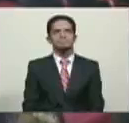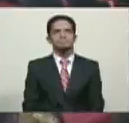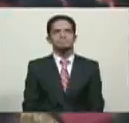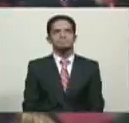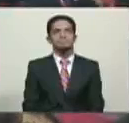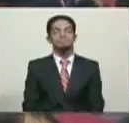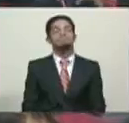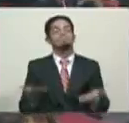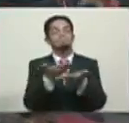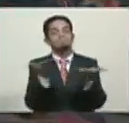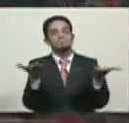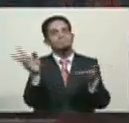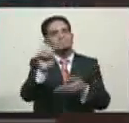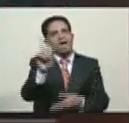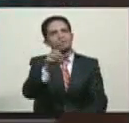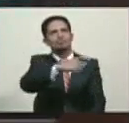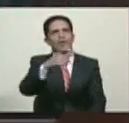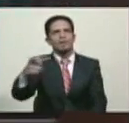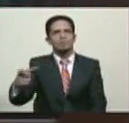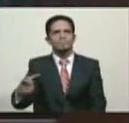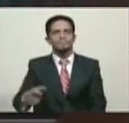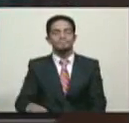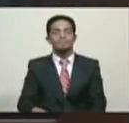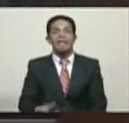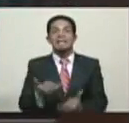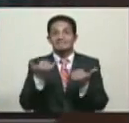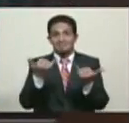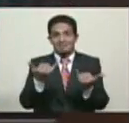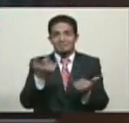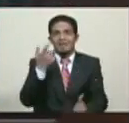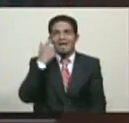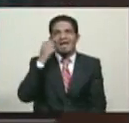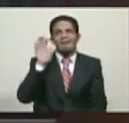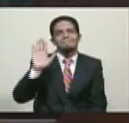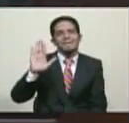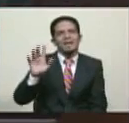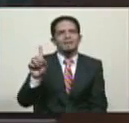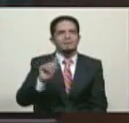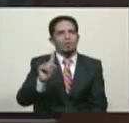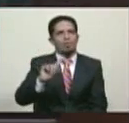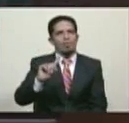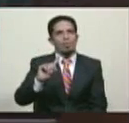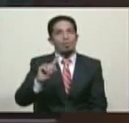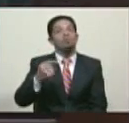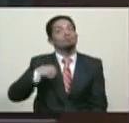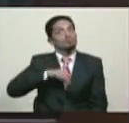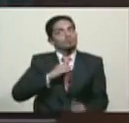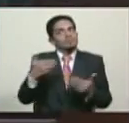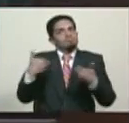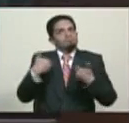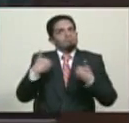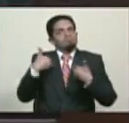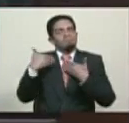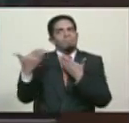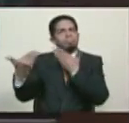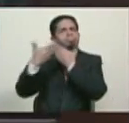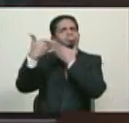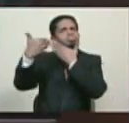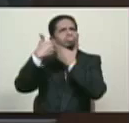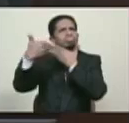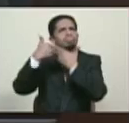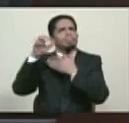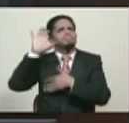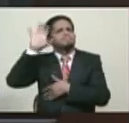Compatriotas venezolanos, ya no es solo una amenaza, somos víctimas de un ataque furtivo y despiadado del